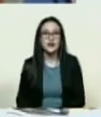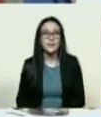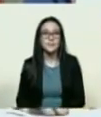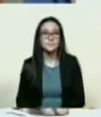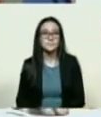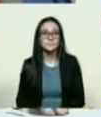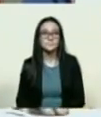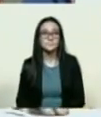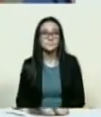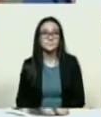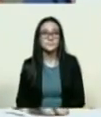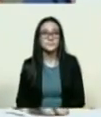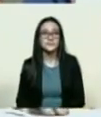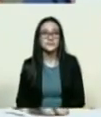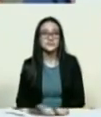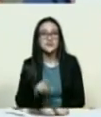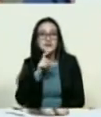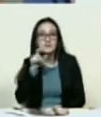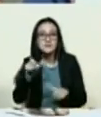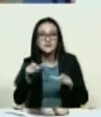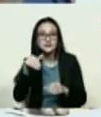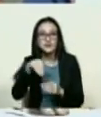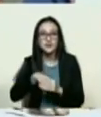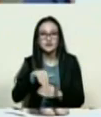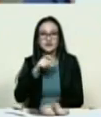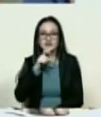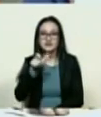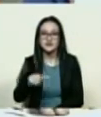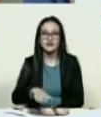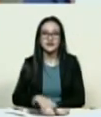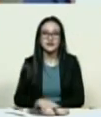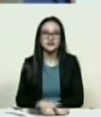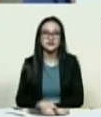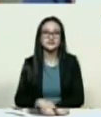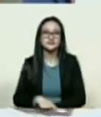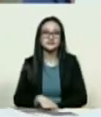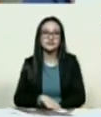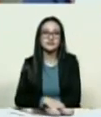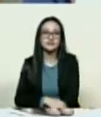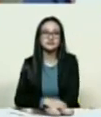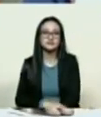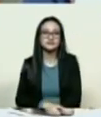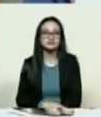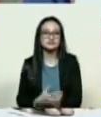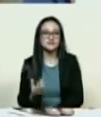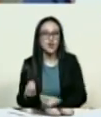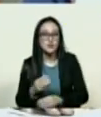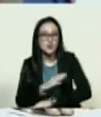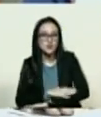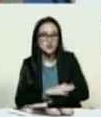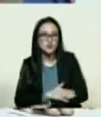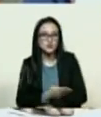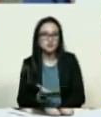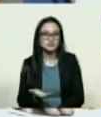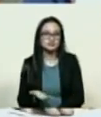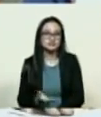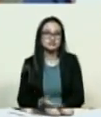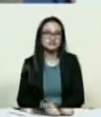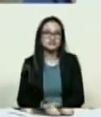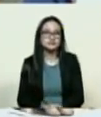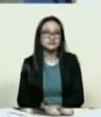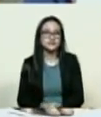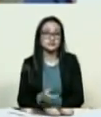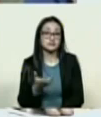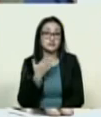frente al consulado a ver los que van a votar, a ver cuál es el comportamiento. A ver si aquí, allá